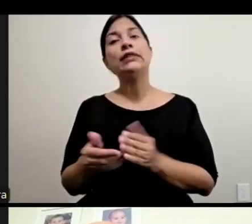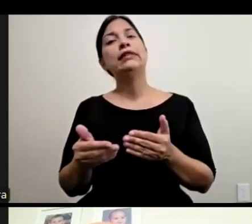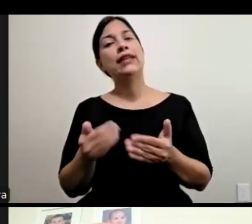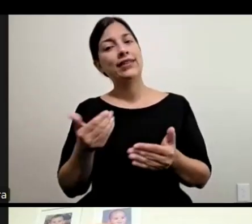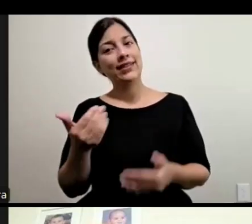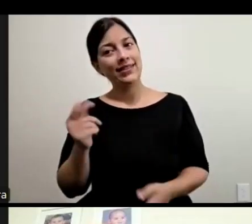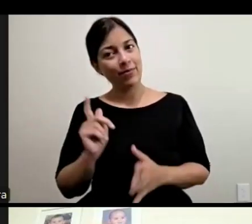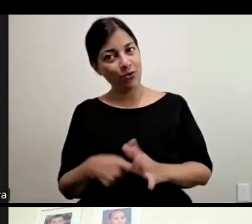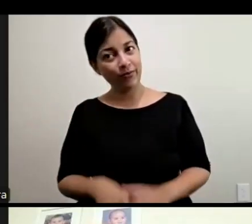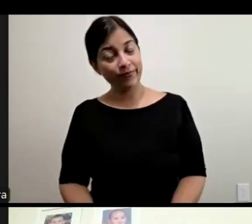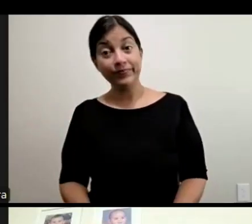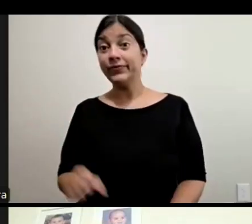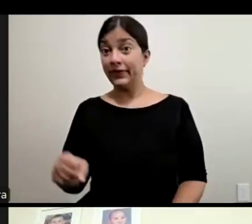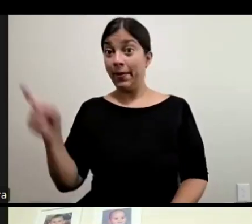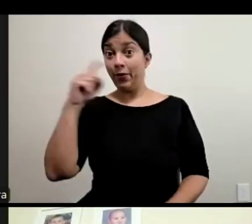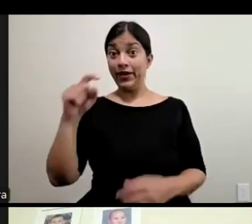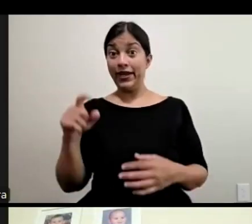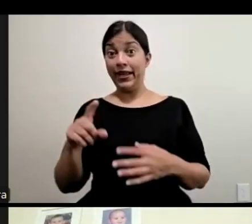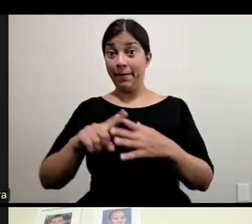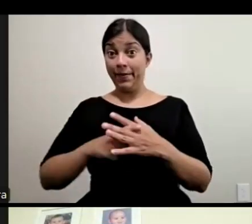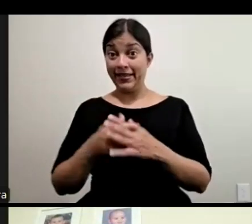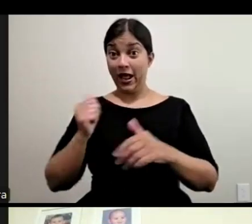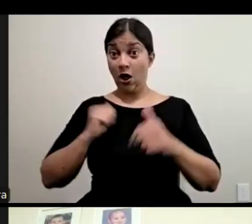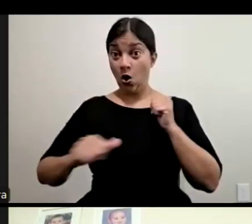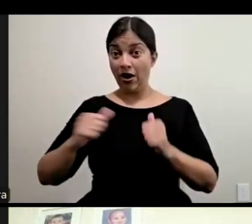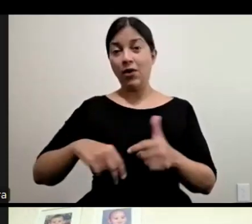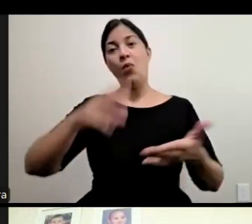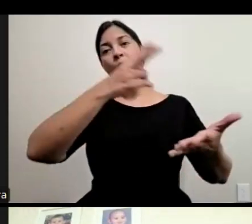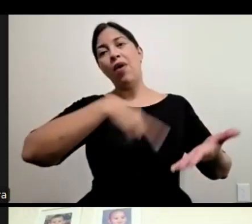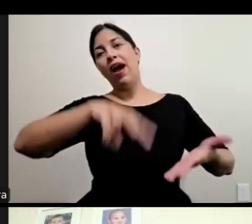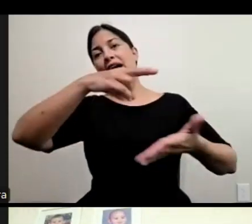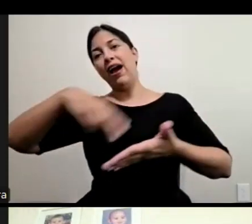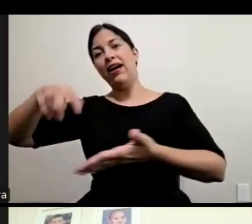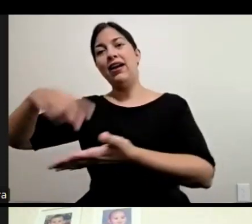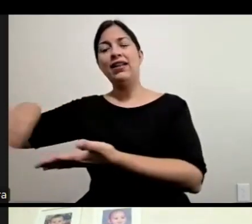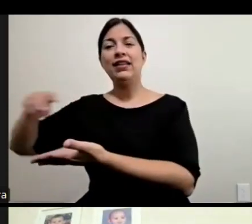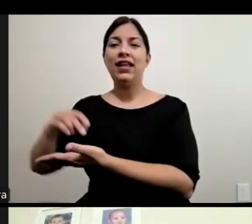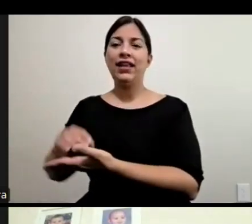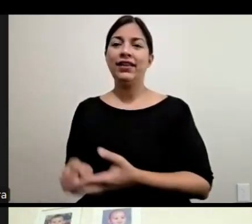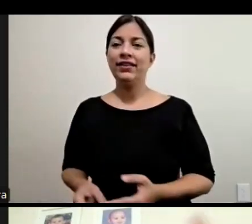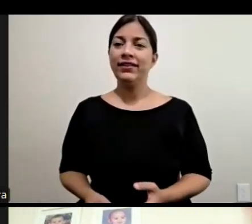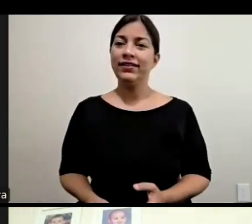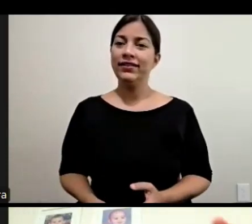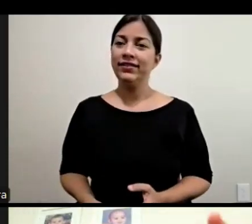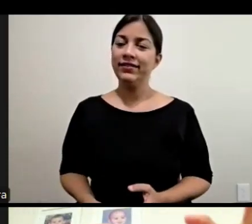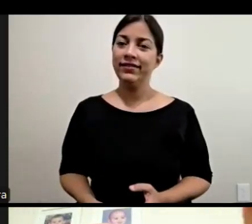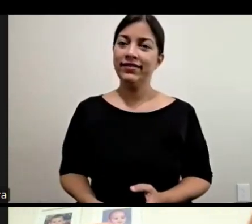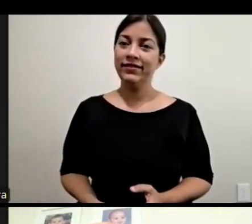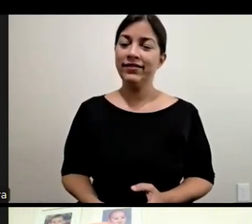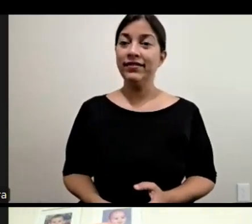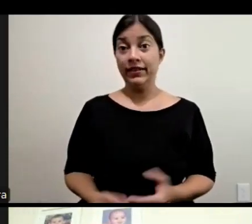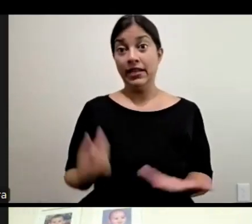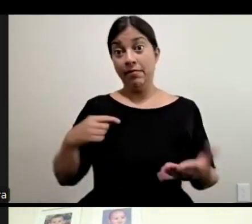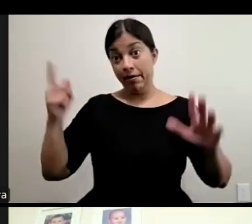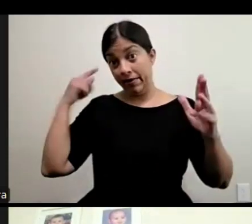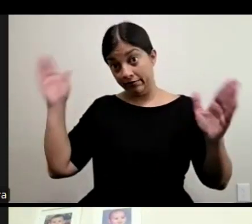como que el principio de la obra era todo ese baile bien Exacto. largo. Lo Y que era pasa es la que, introducción de la